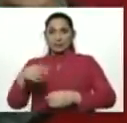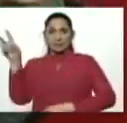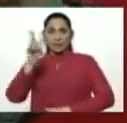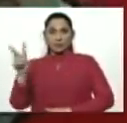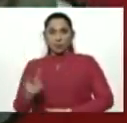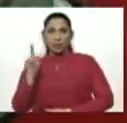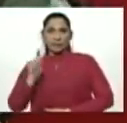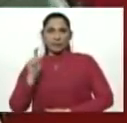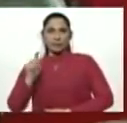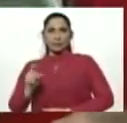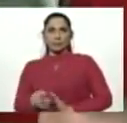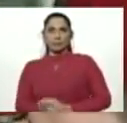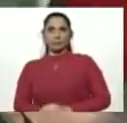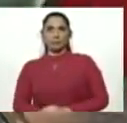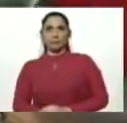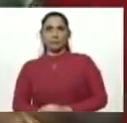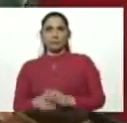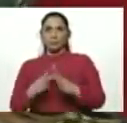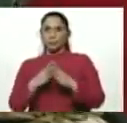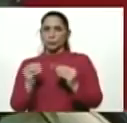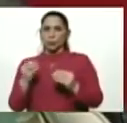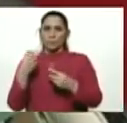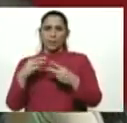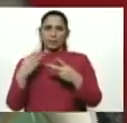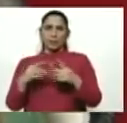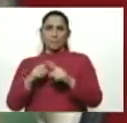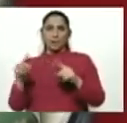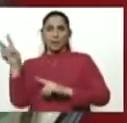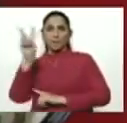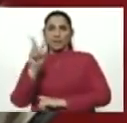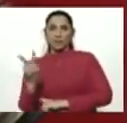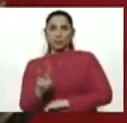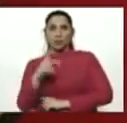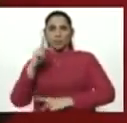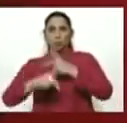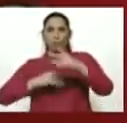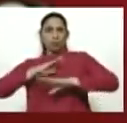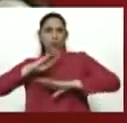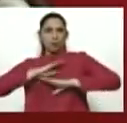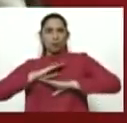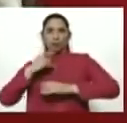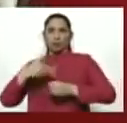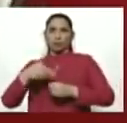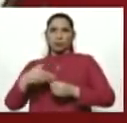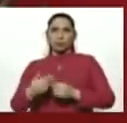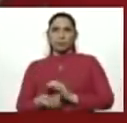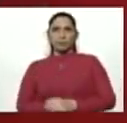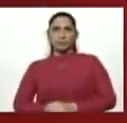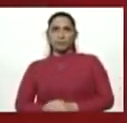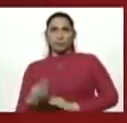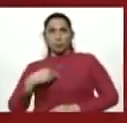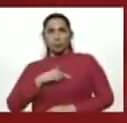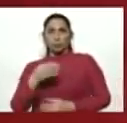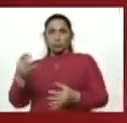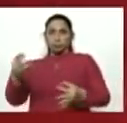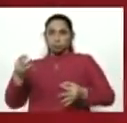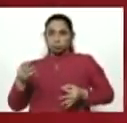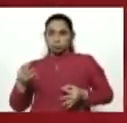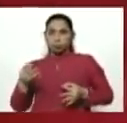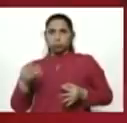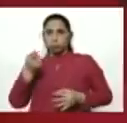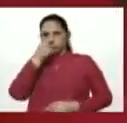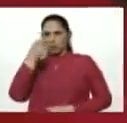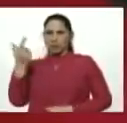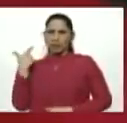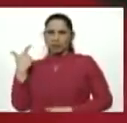necesita. Todos los insumos para que Venezuela produzca su gasolina. Hemos recibido ese espaldarazo de todos